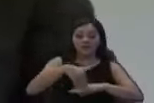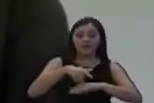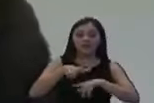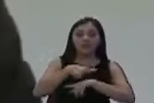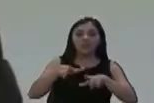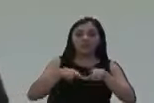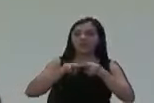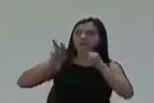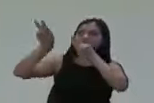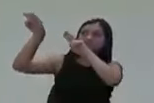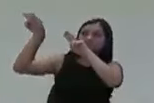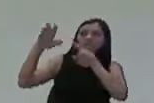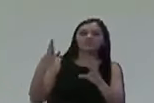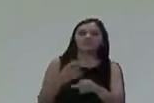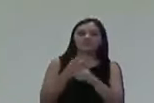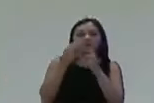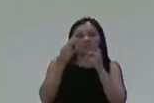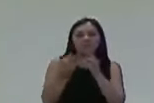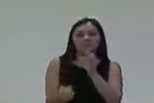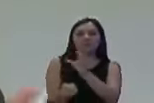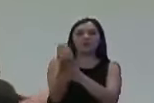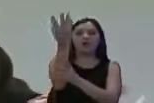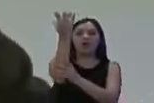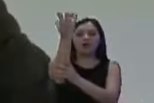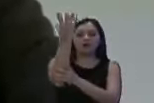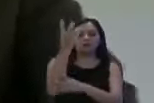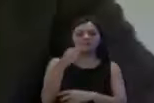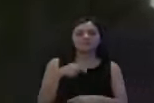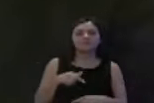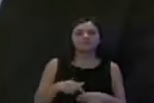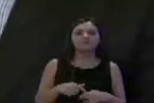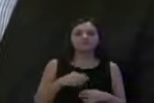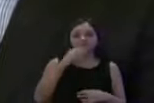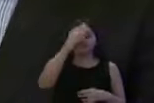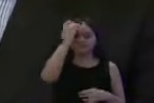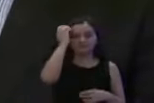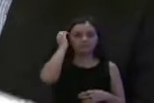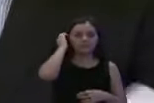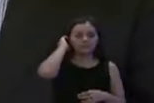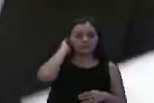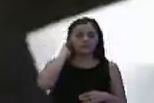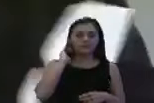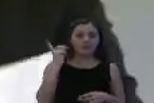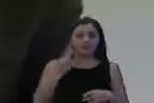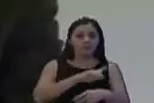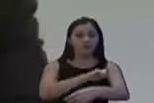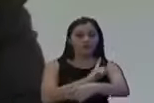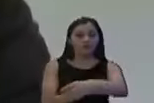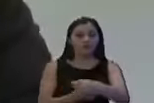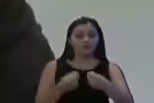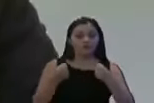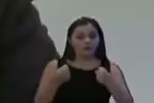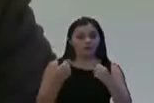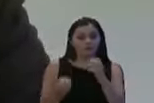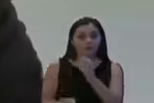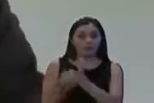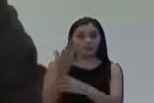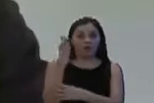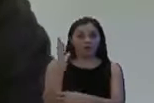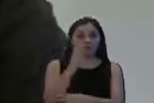toda seguridad a la mama tunguragua en su potencia en su